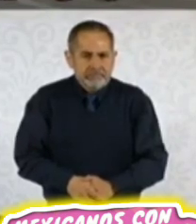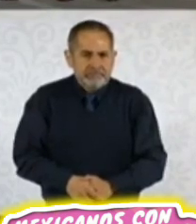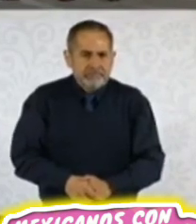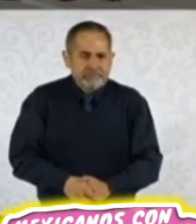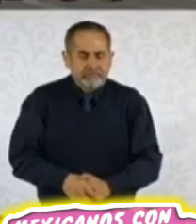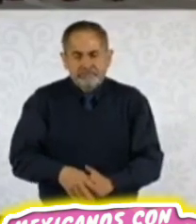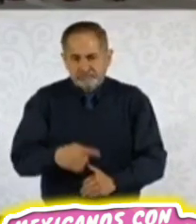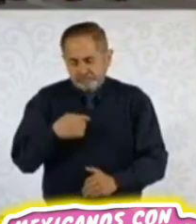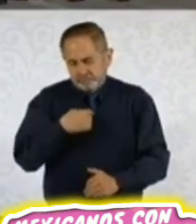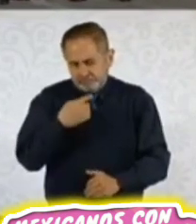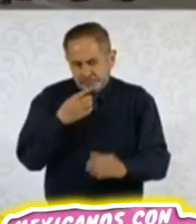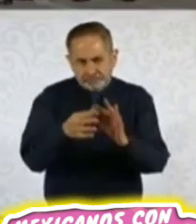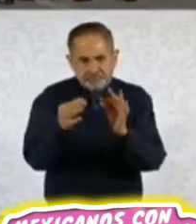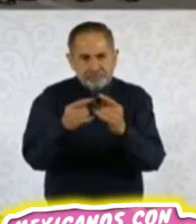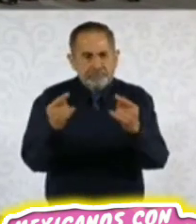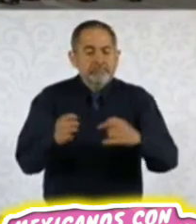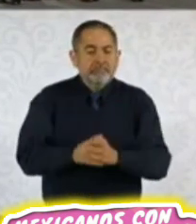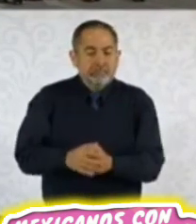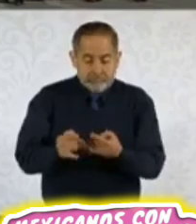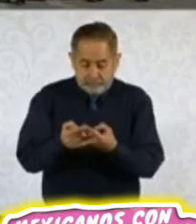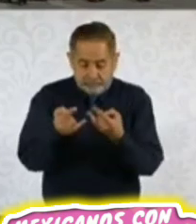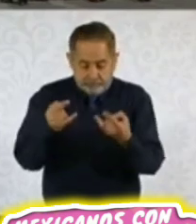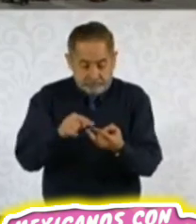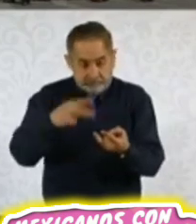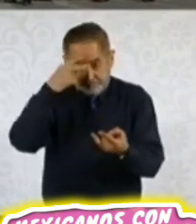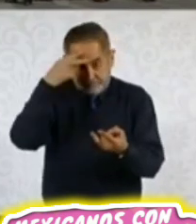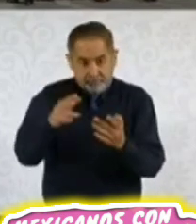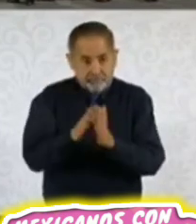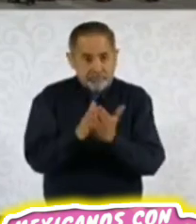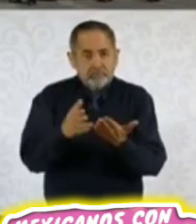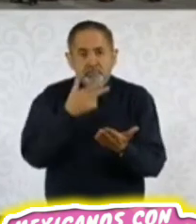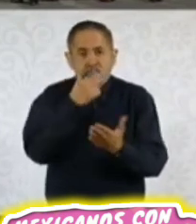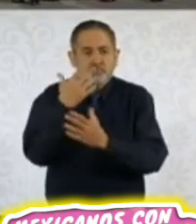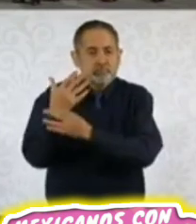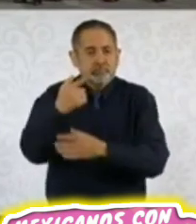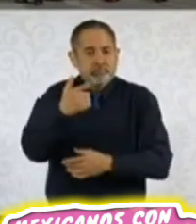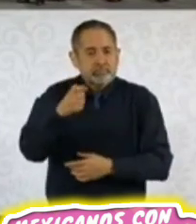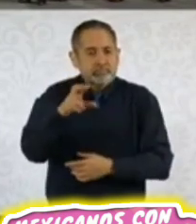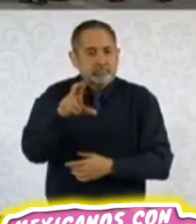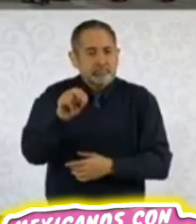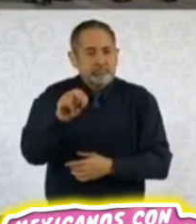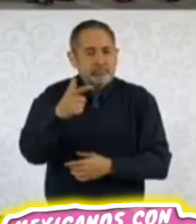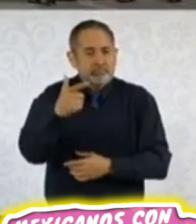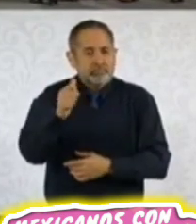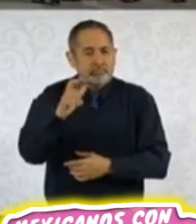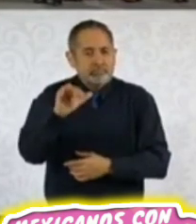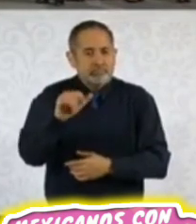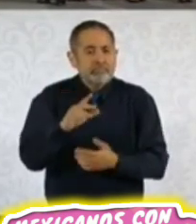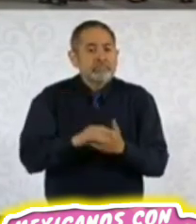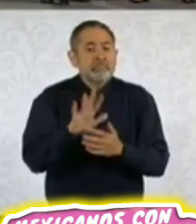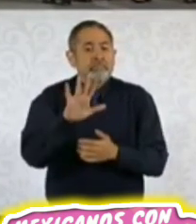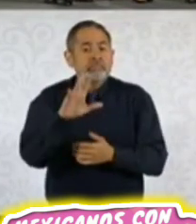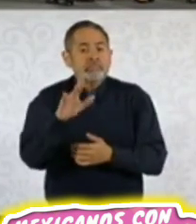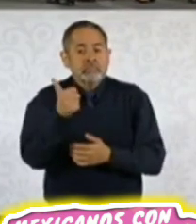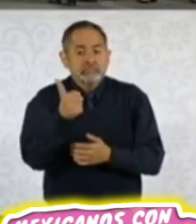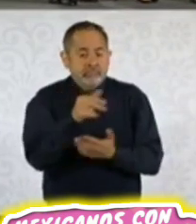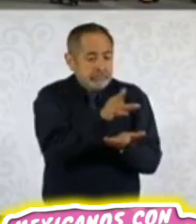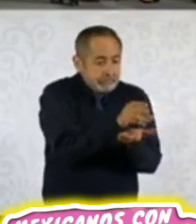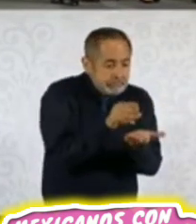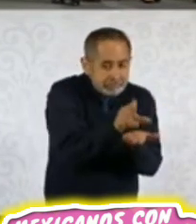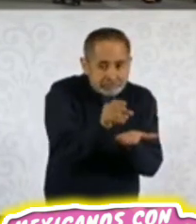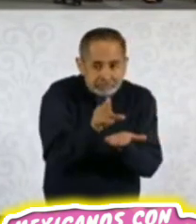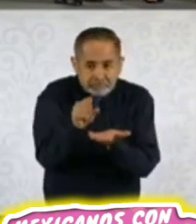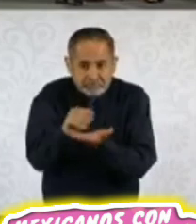Bien, les decía yo que estos documentos históricos mexicanos de Genaro García compila 56 expedientes de mujeres que